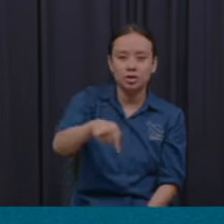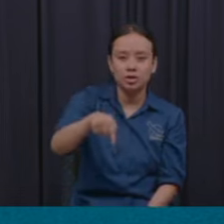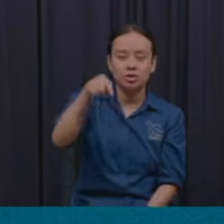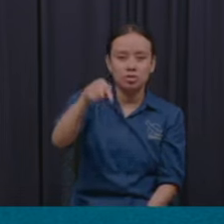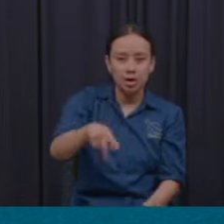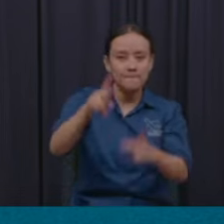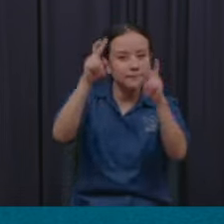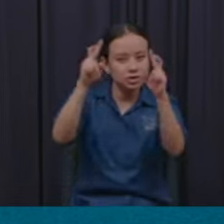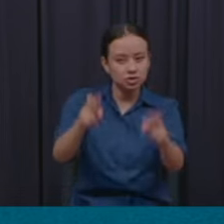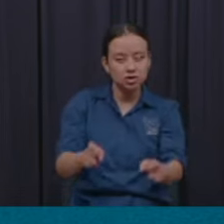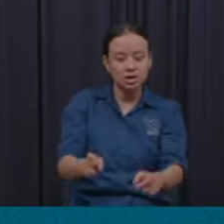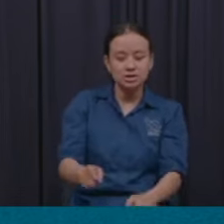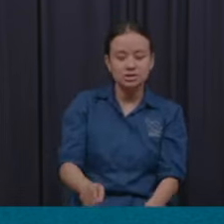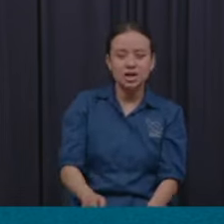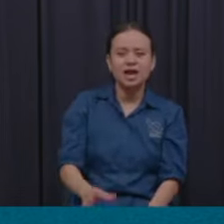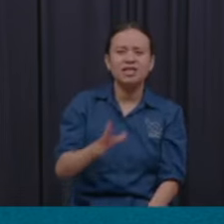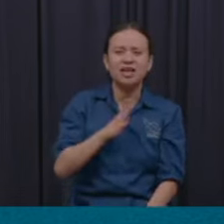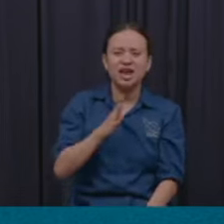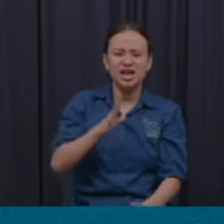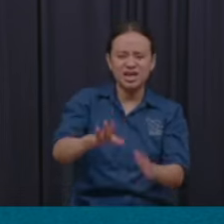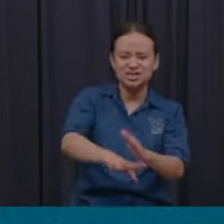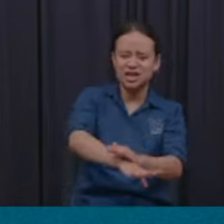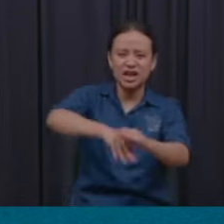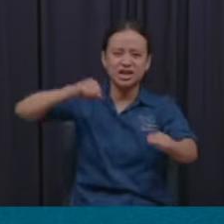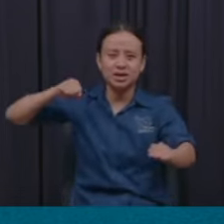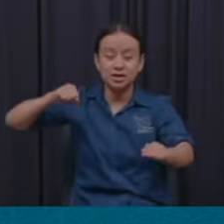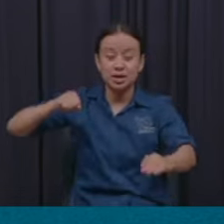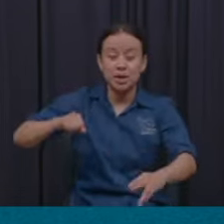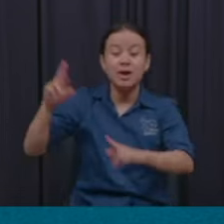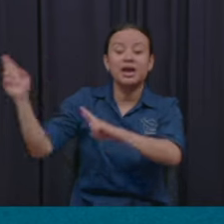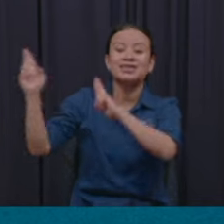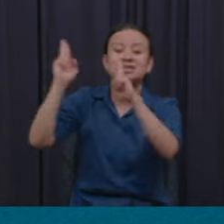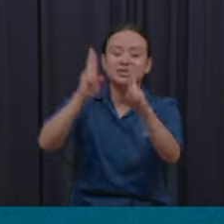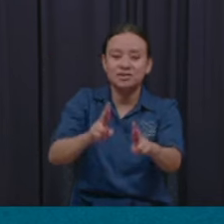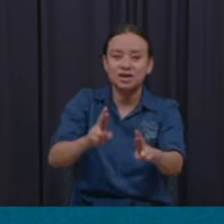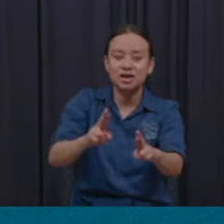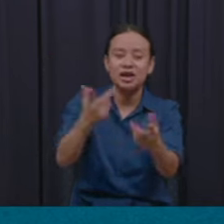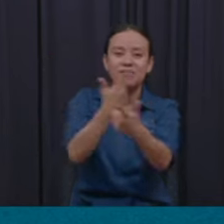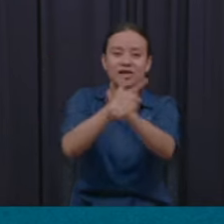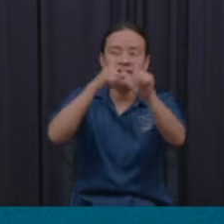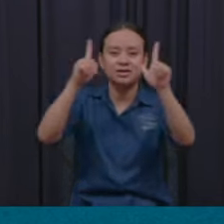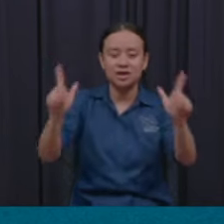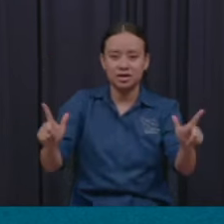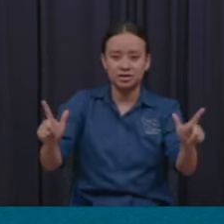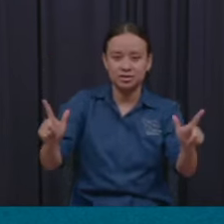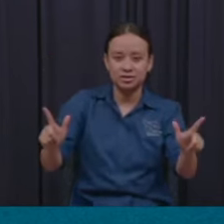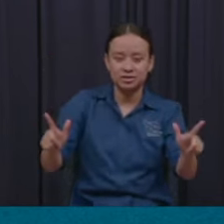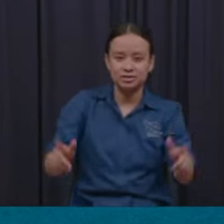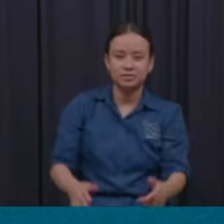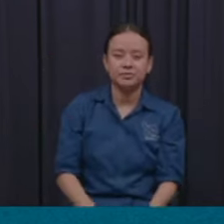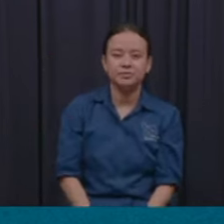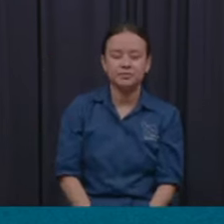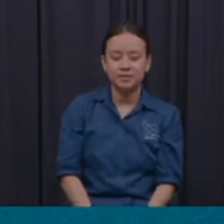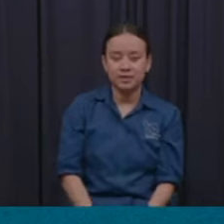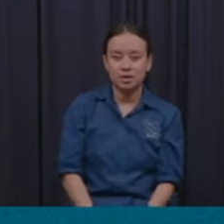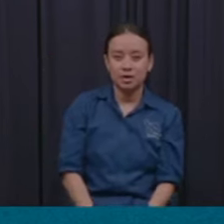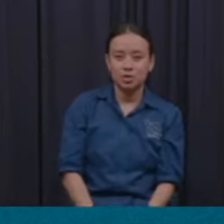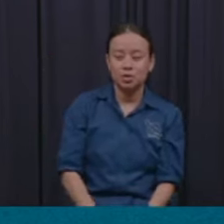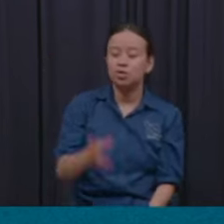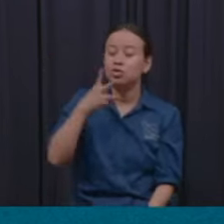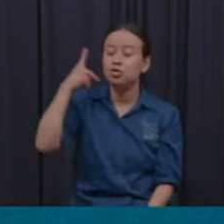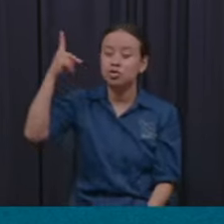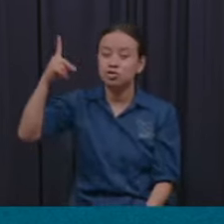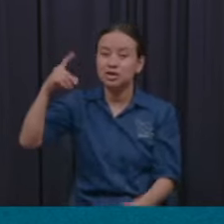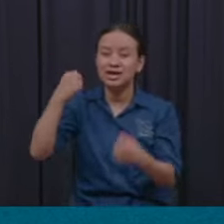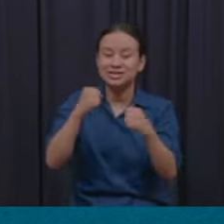liberada de demonios de perversión, de espíritus sodomitas. Pero una vez que Dios haga la obra, tú